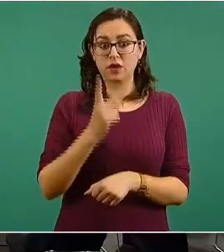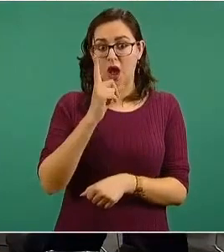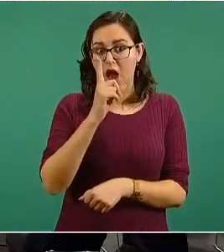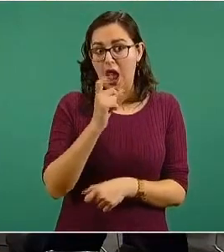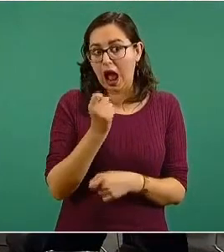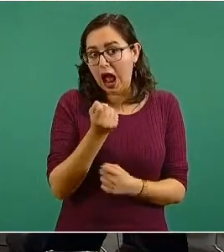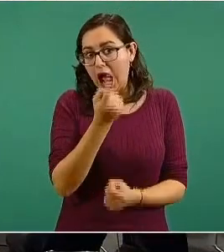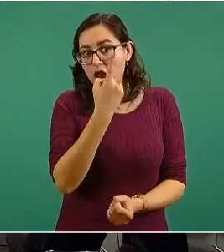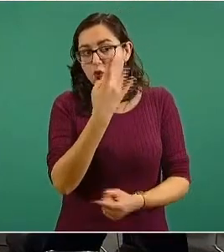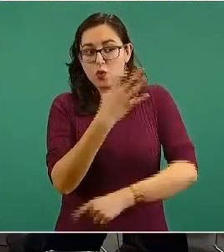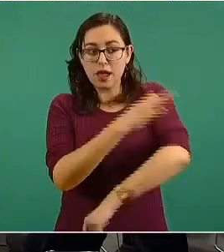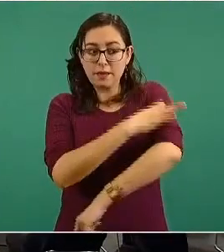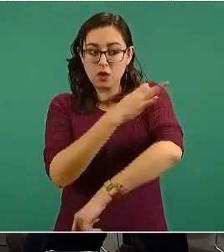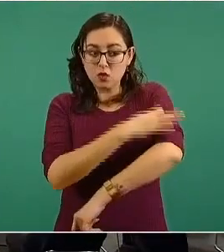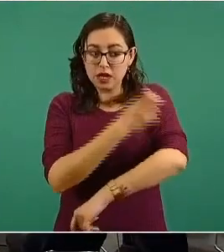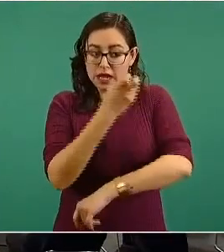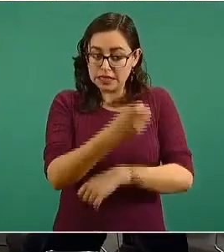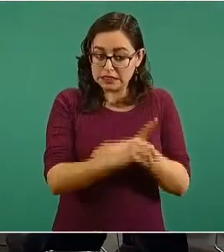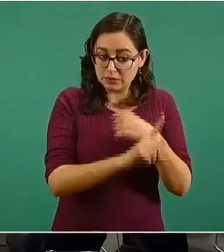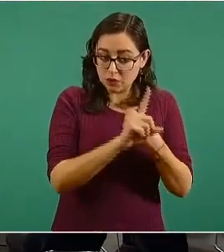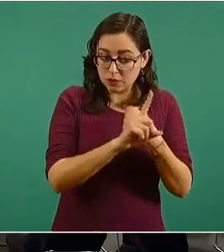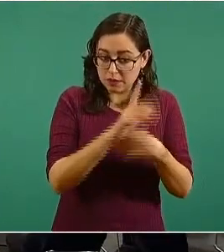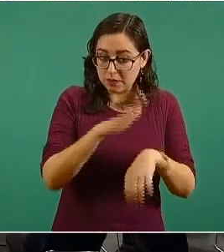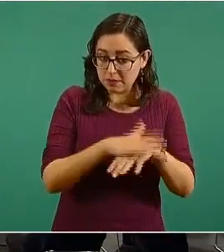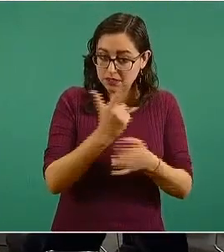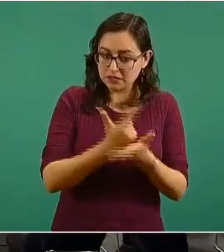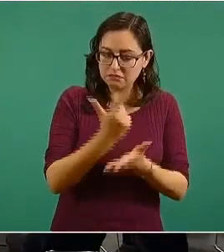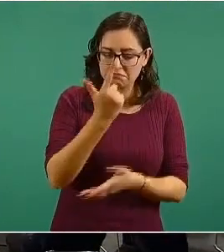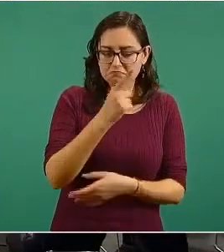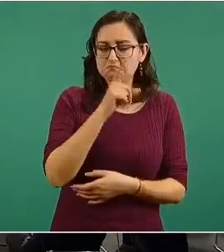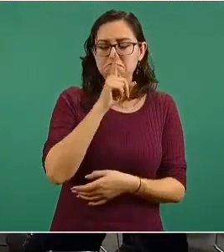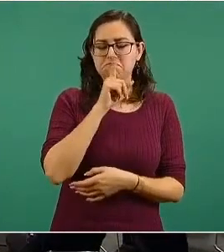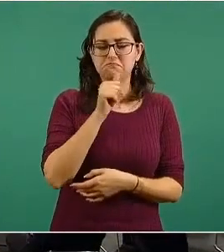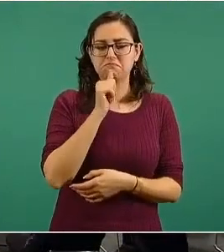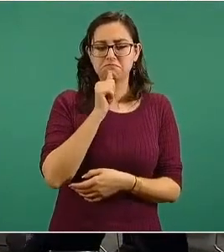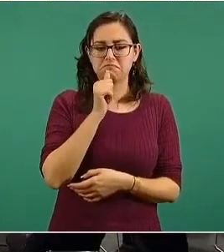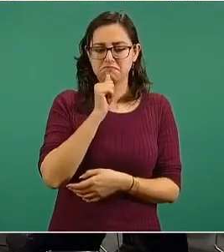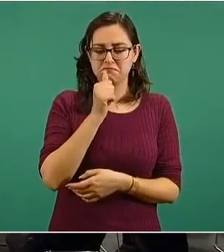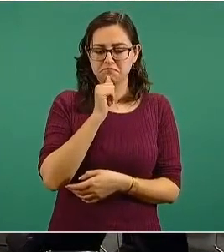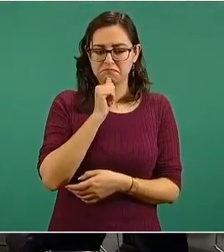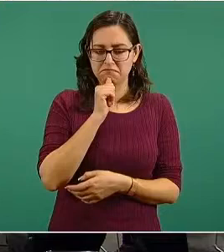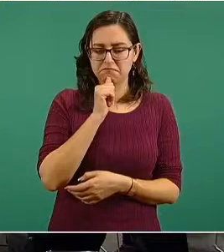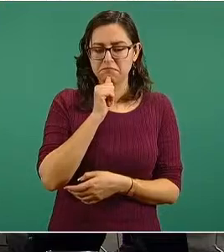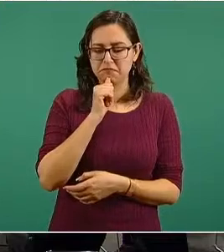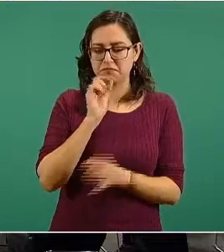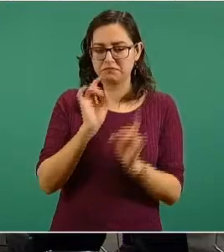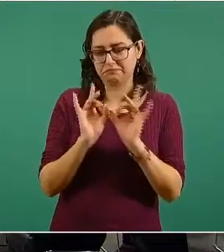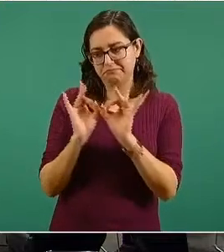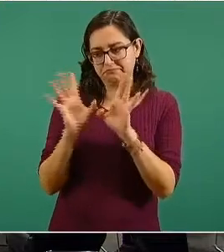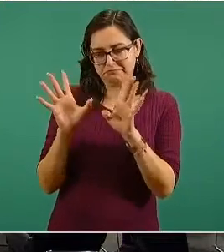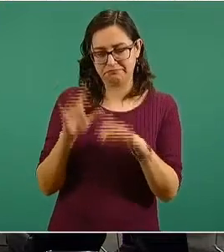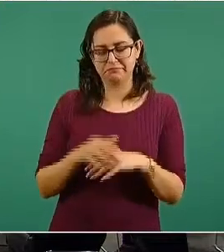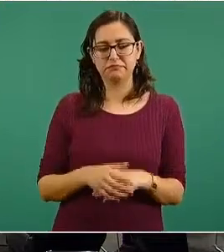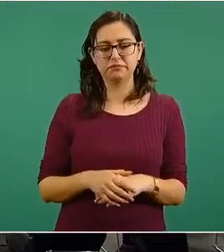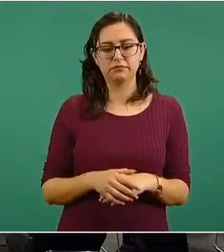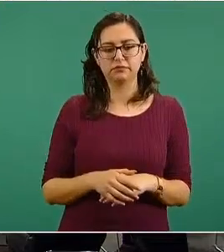particular como mayormente causante de alguna de estas ESAVIS que han sido de